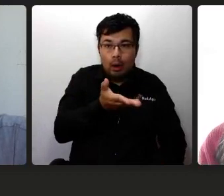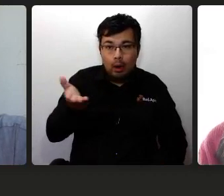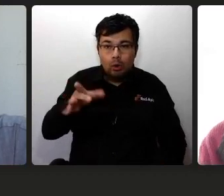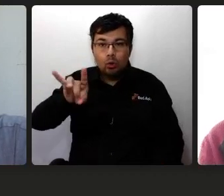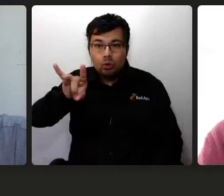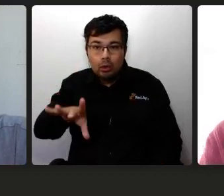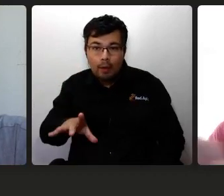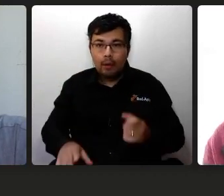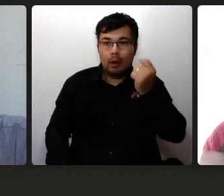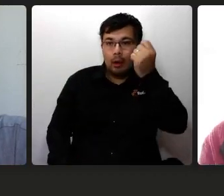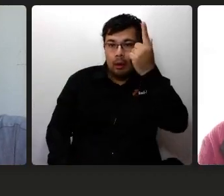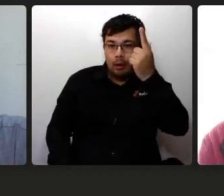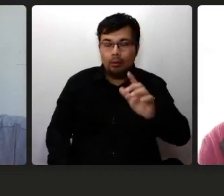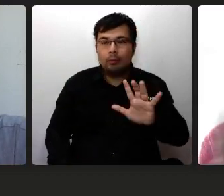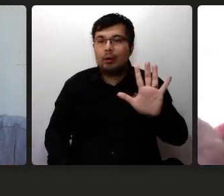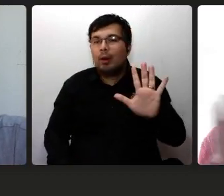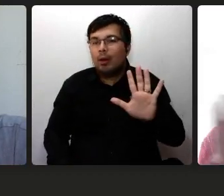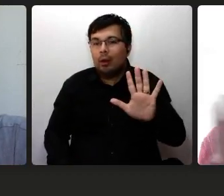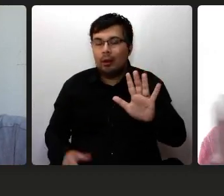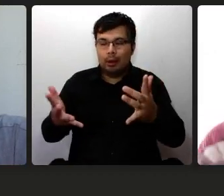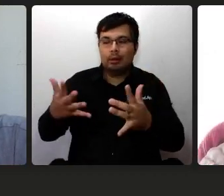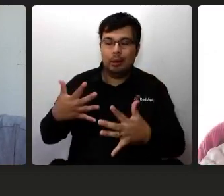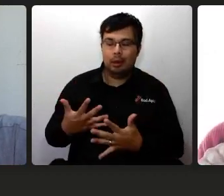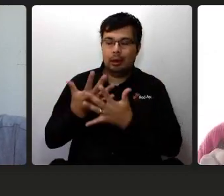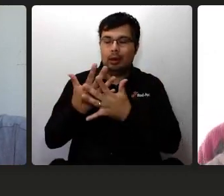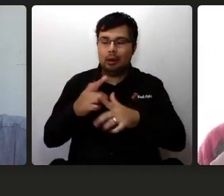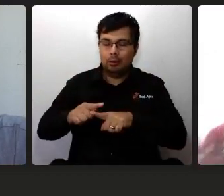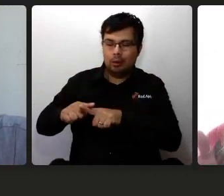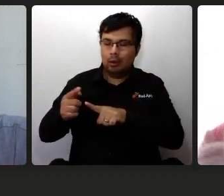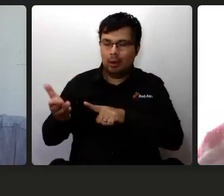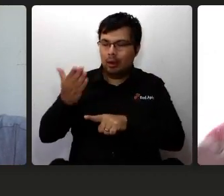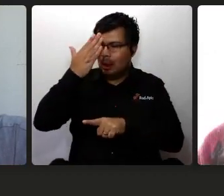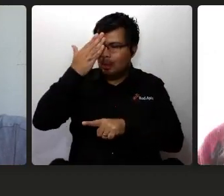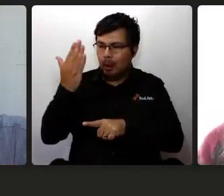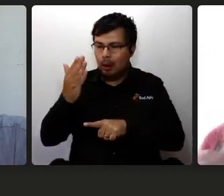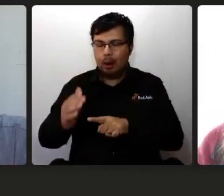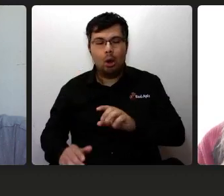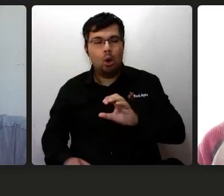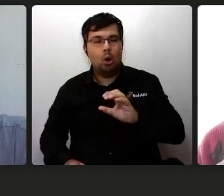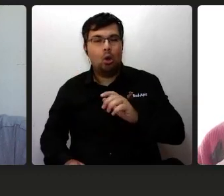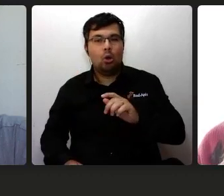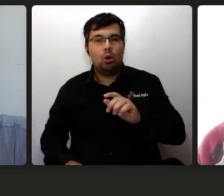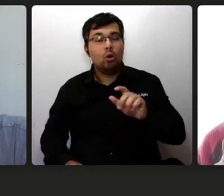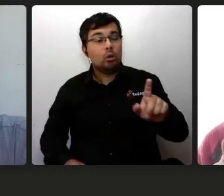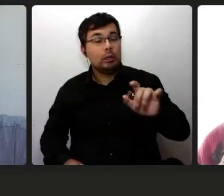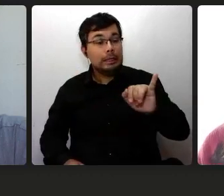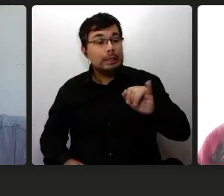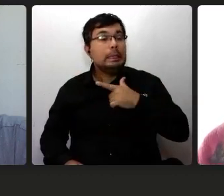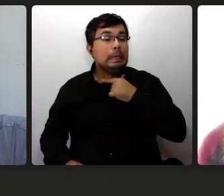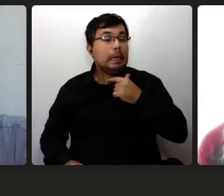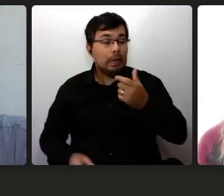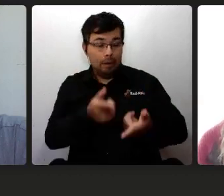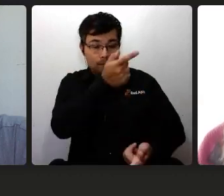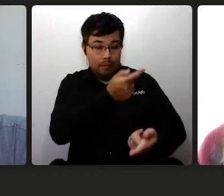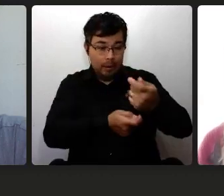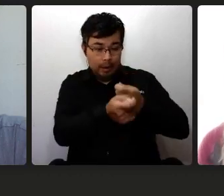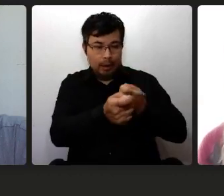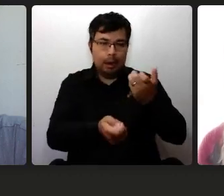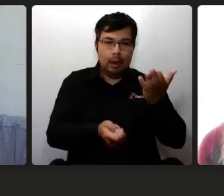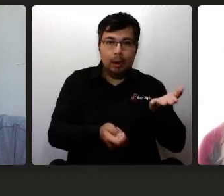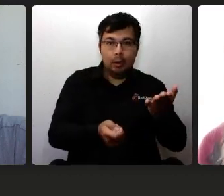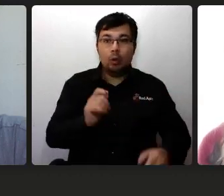entienden. No, o sea, no, esa red social, nada, no, no, no. O sí, si queréis vender esto, no, esto es donde tenéis que estar. Entonces, sí